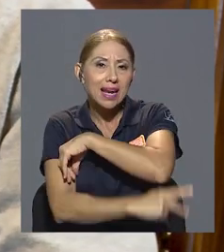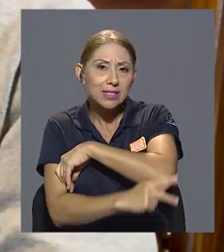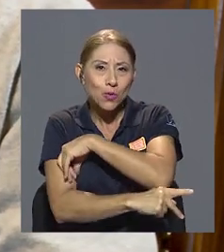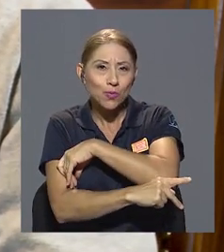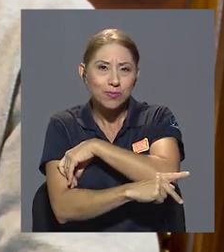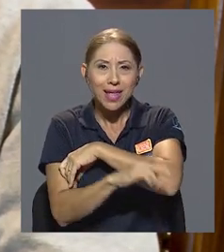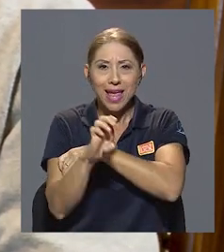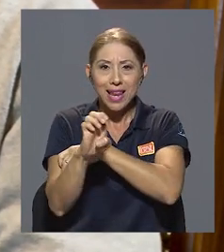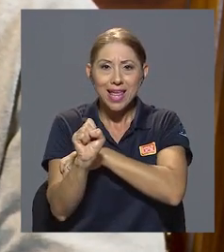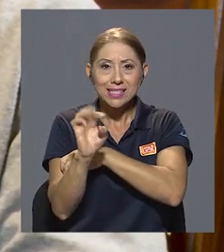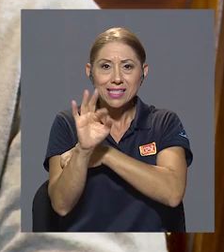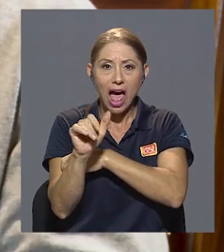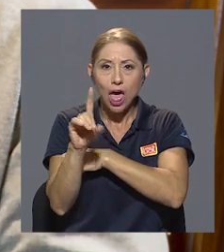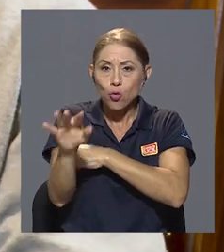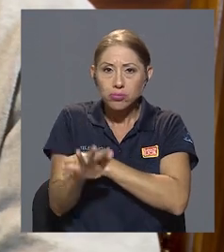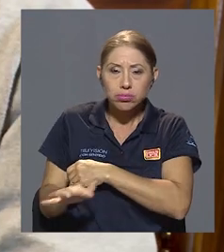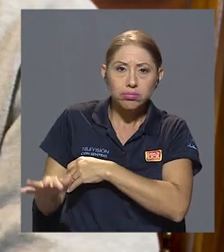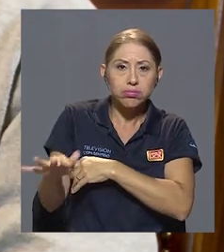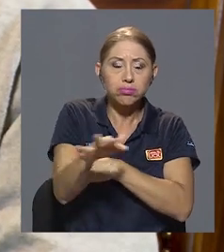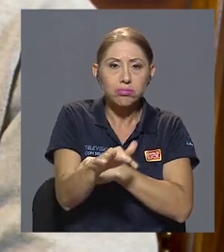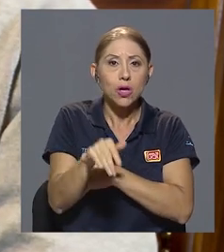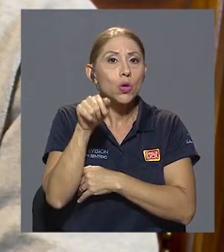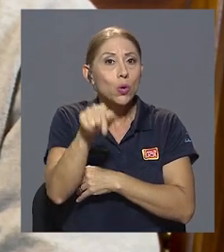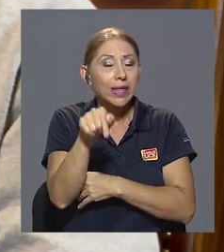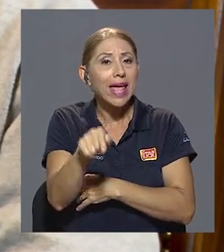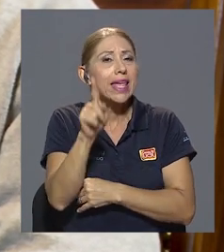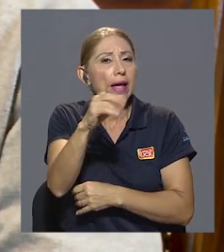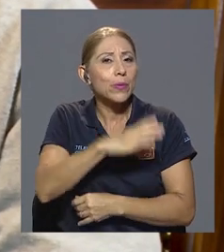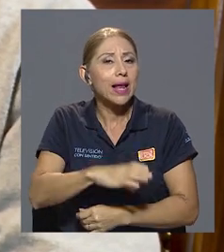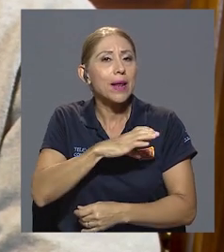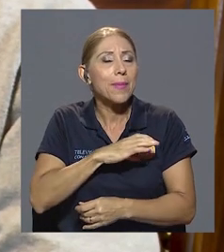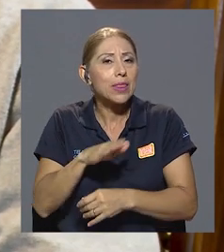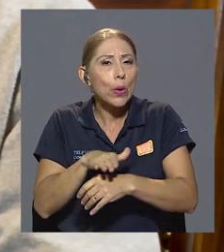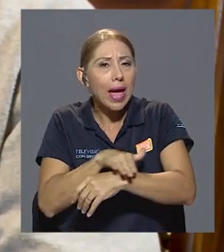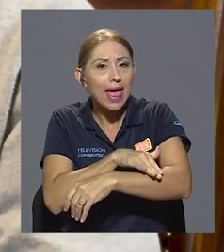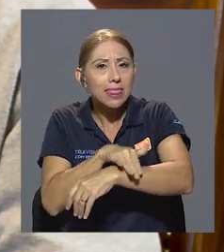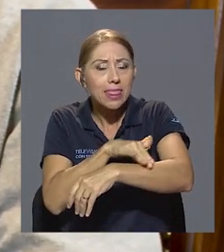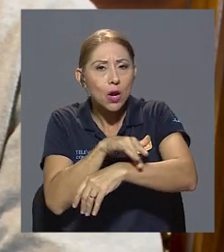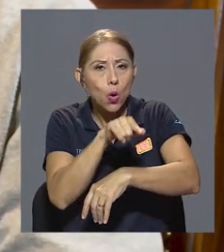nacional en donde hay un elemento étnico claramente